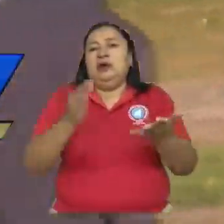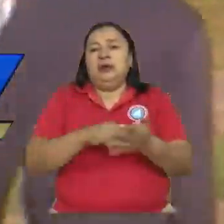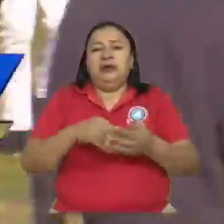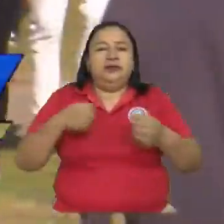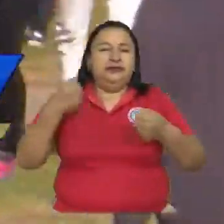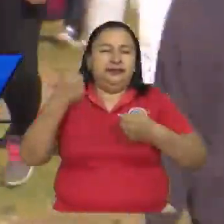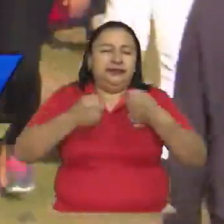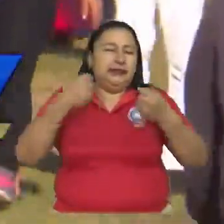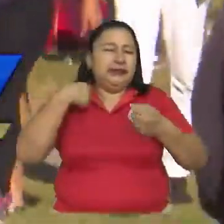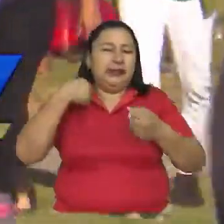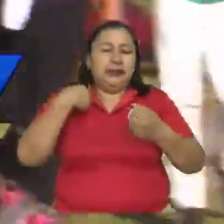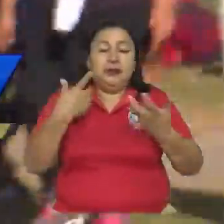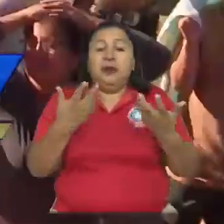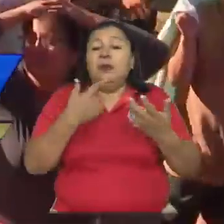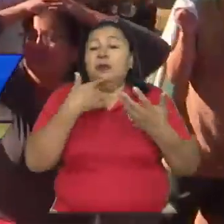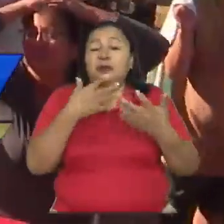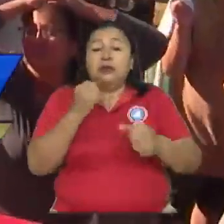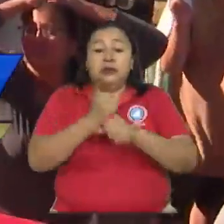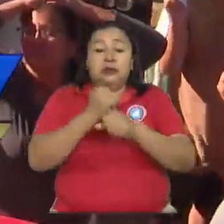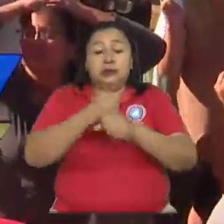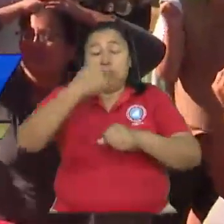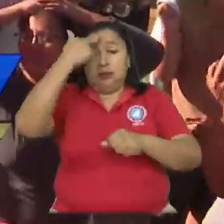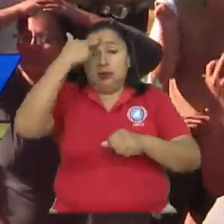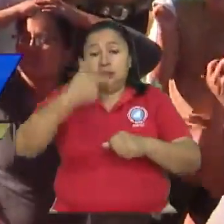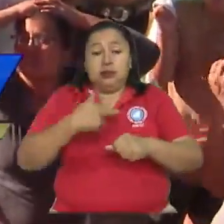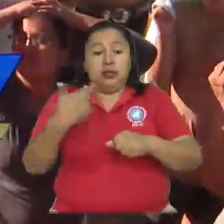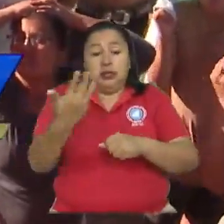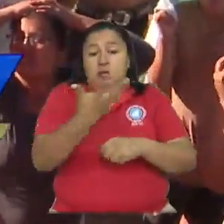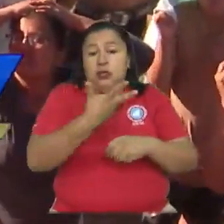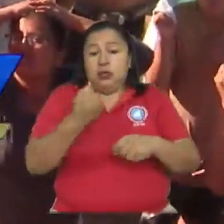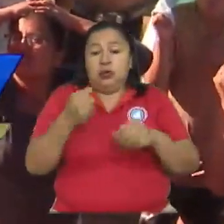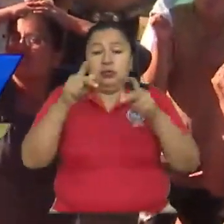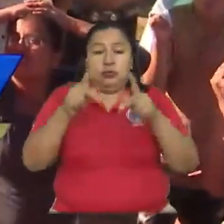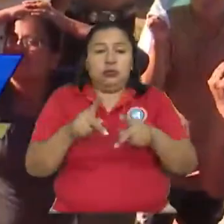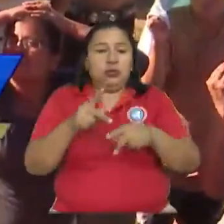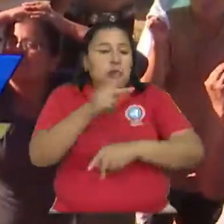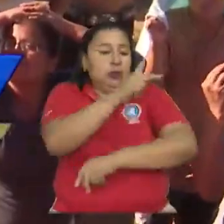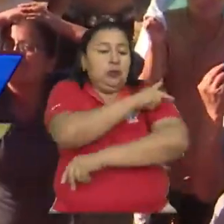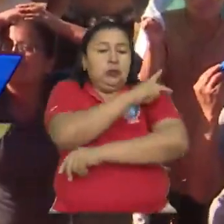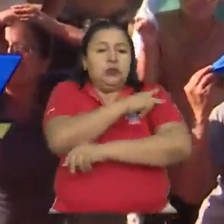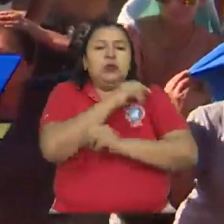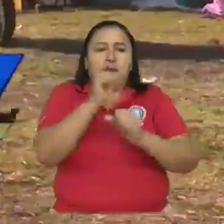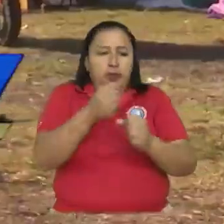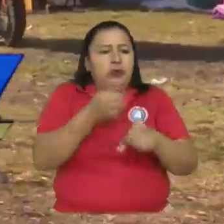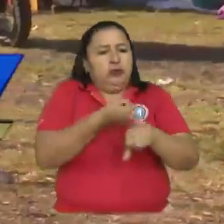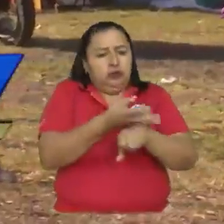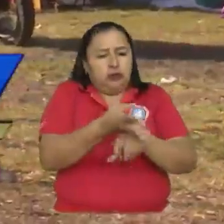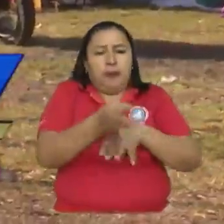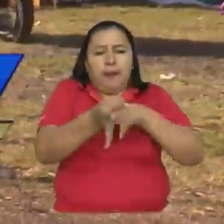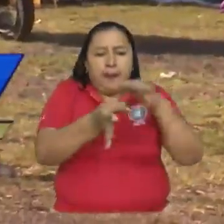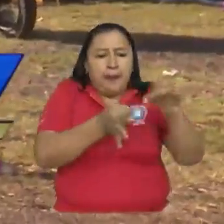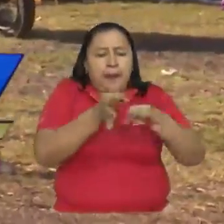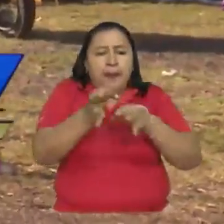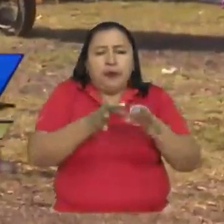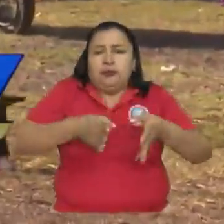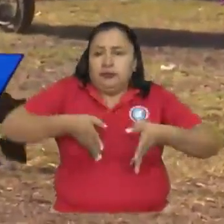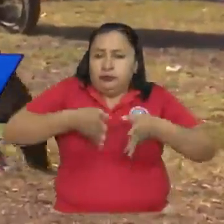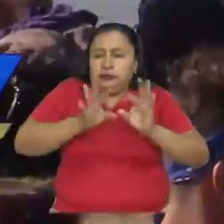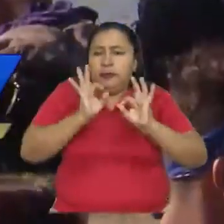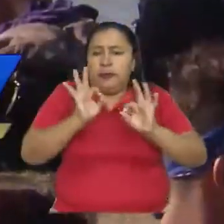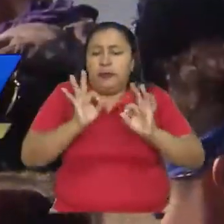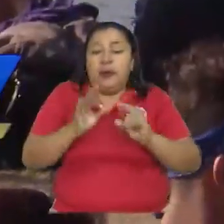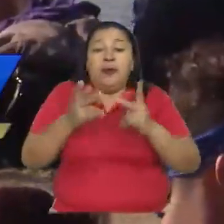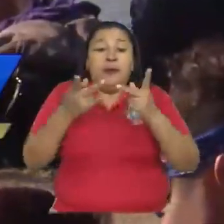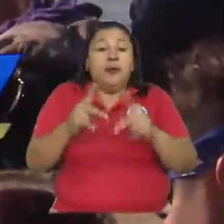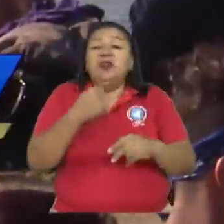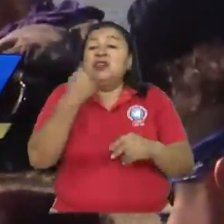ser un tema igual. Por eso hablo que es una responsabilidad compartida. Claro. Las autoridades pueden brindar todas las condiciones, pueden hacer las recomendaciones, pero